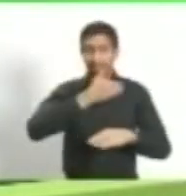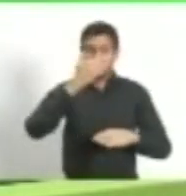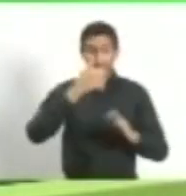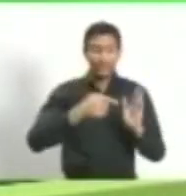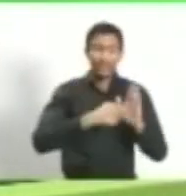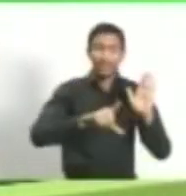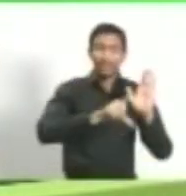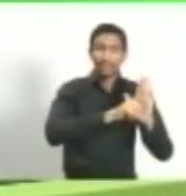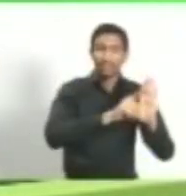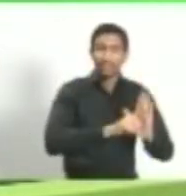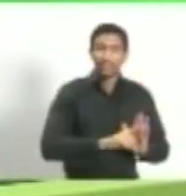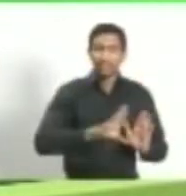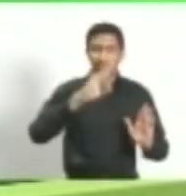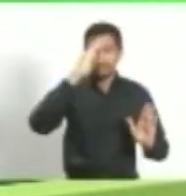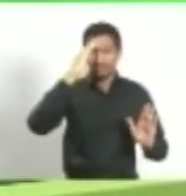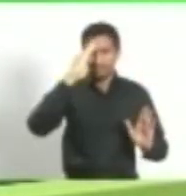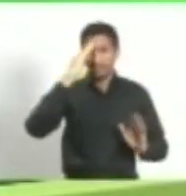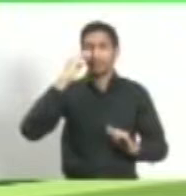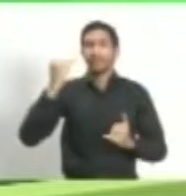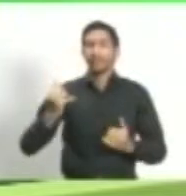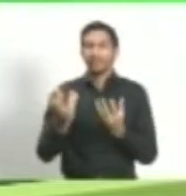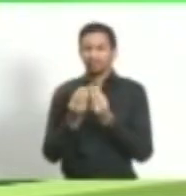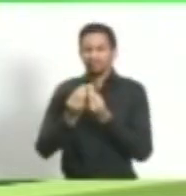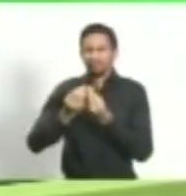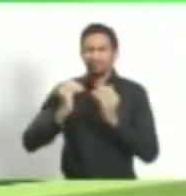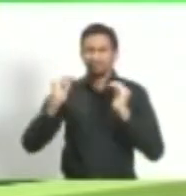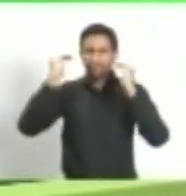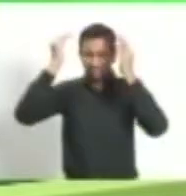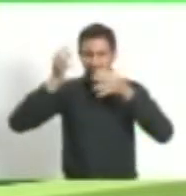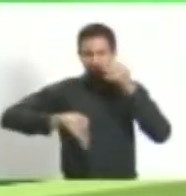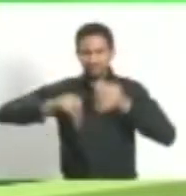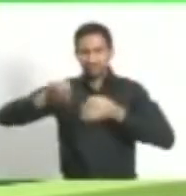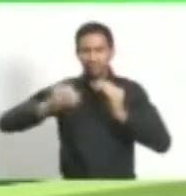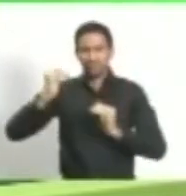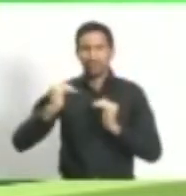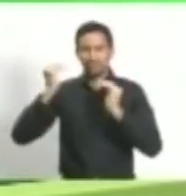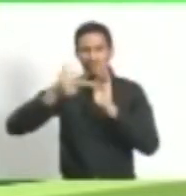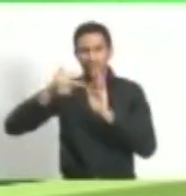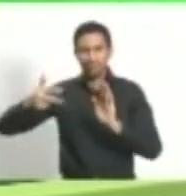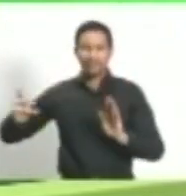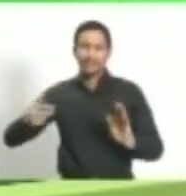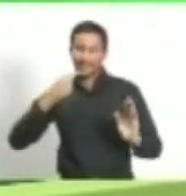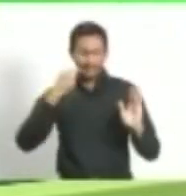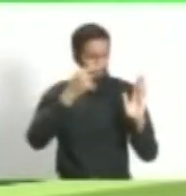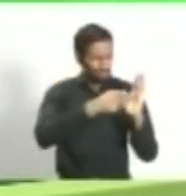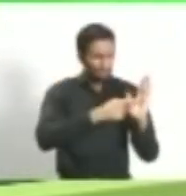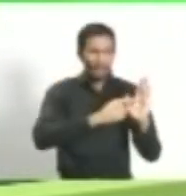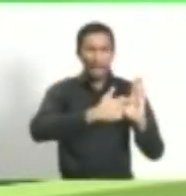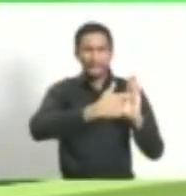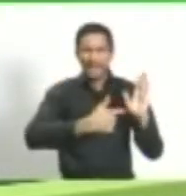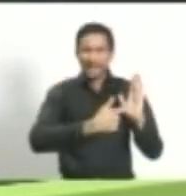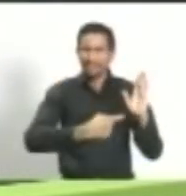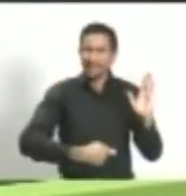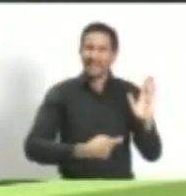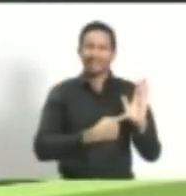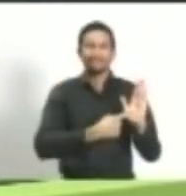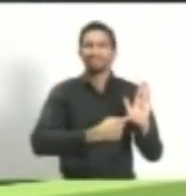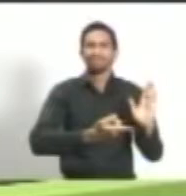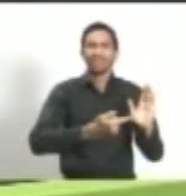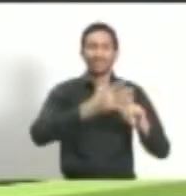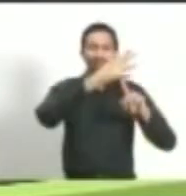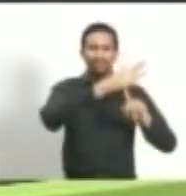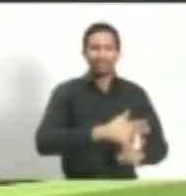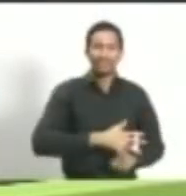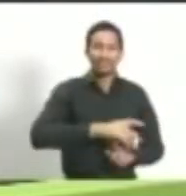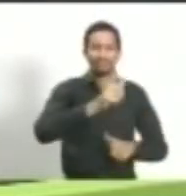ha fallado 7 veces modificando algunos artículos que considera podrían vulnerar los derechos fundamentales de los ciudadanos. Sin